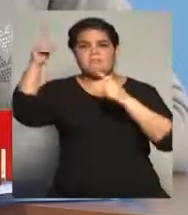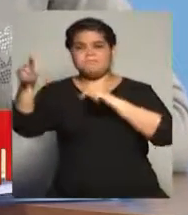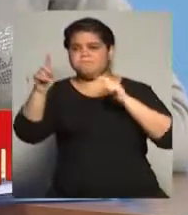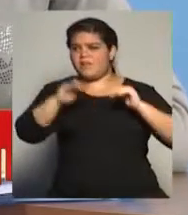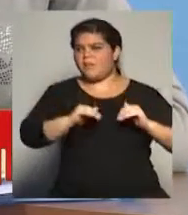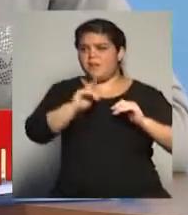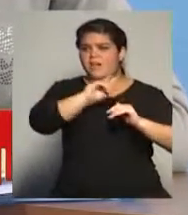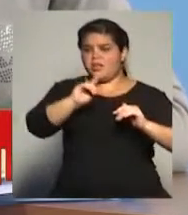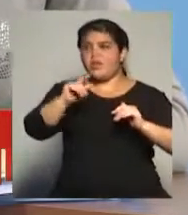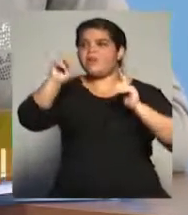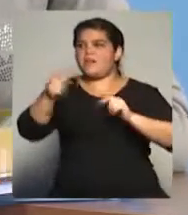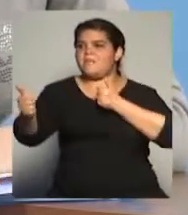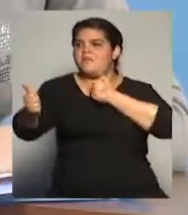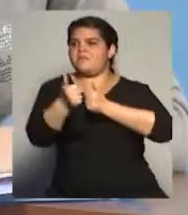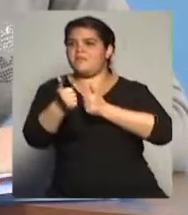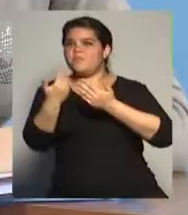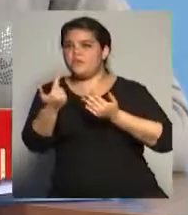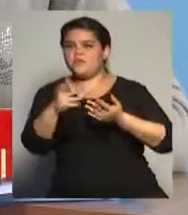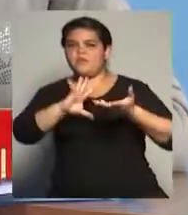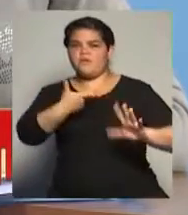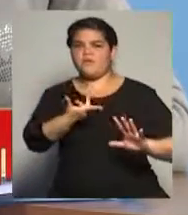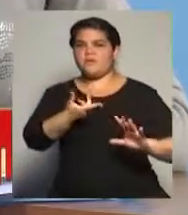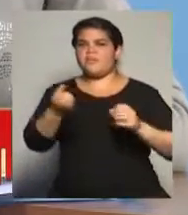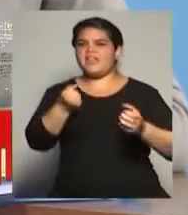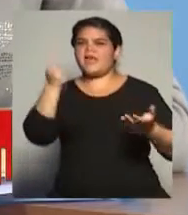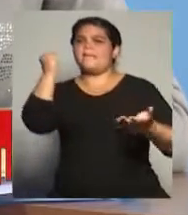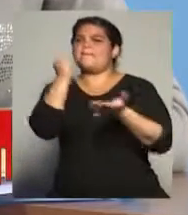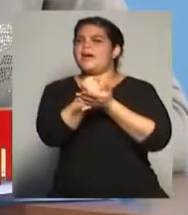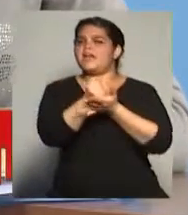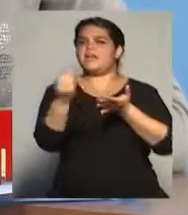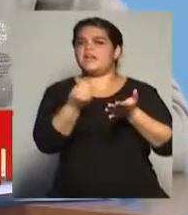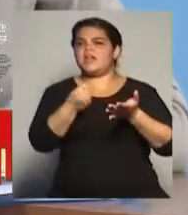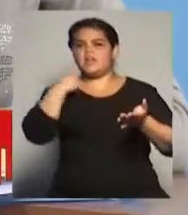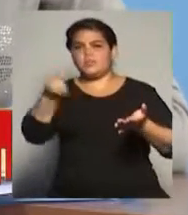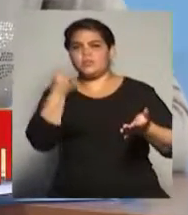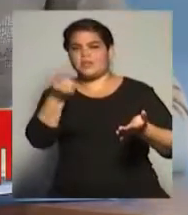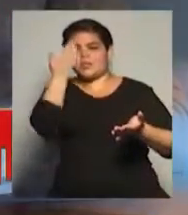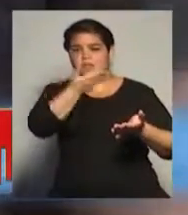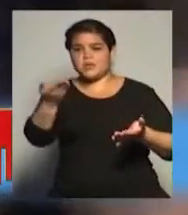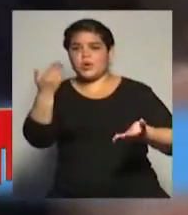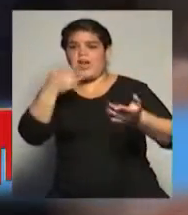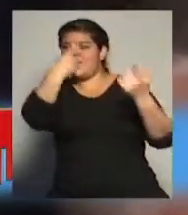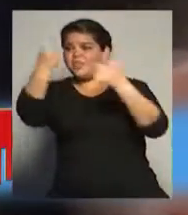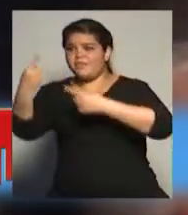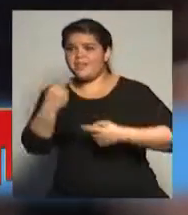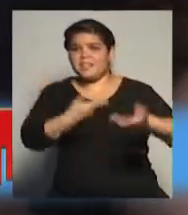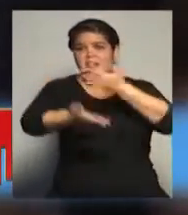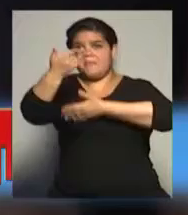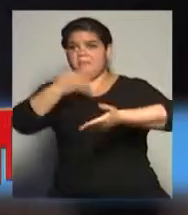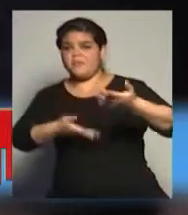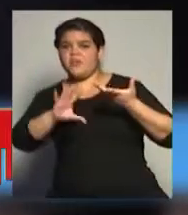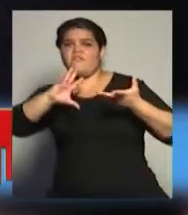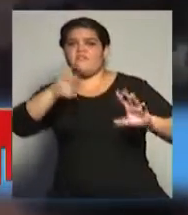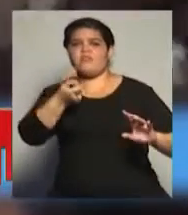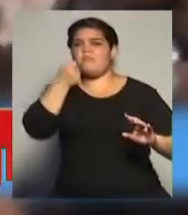marcas de su liderazgo papal, es el diálogo con el diferente, ¿no? Y que es un lenguaje